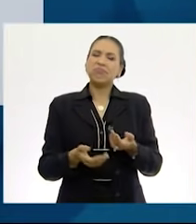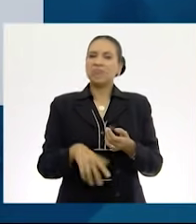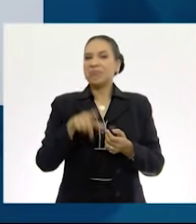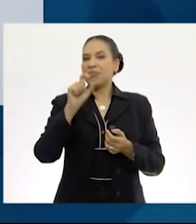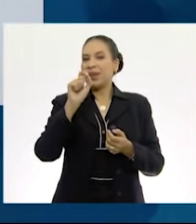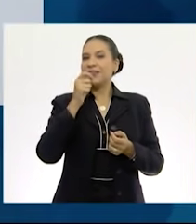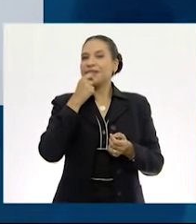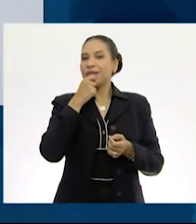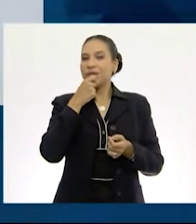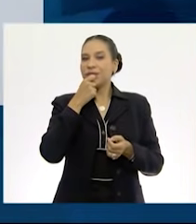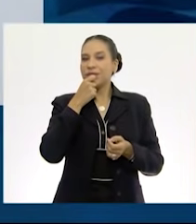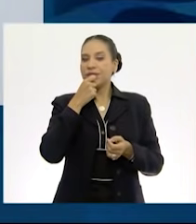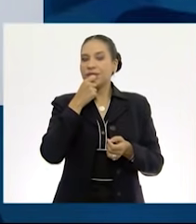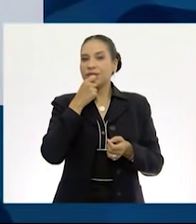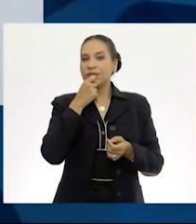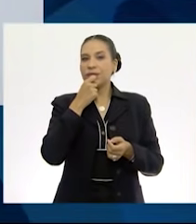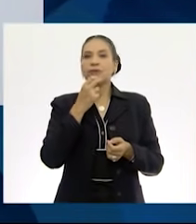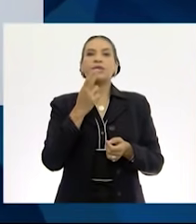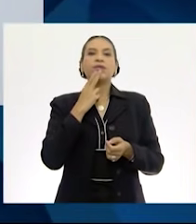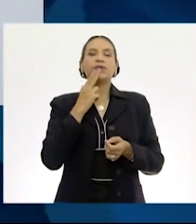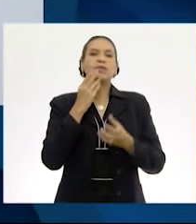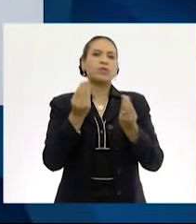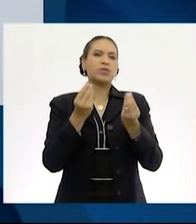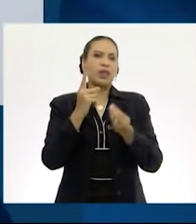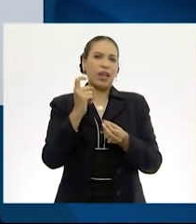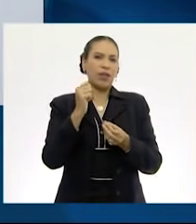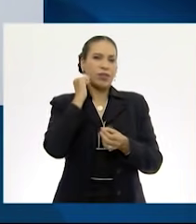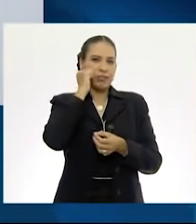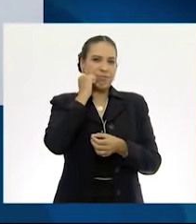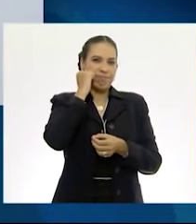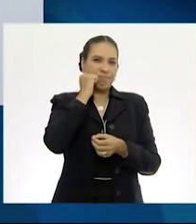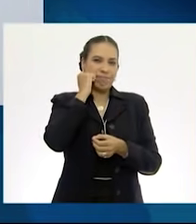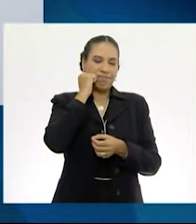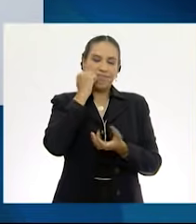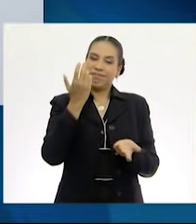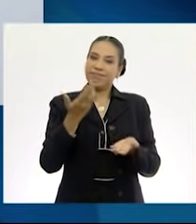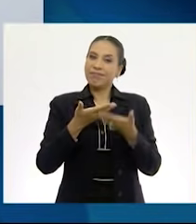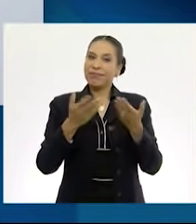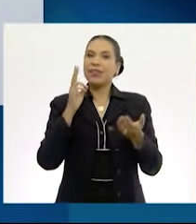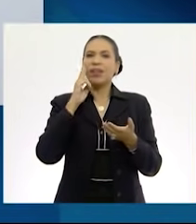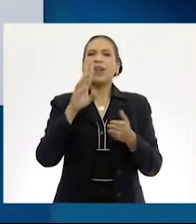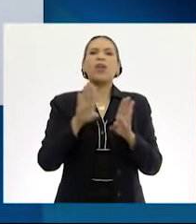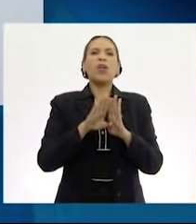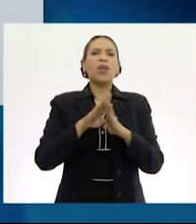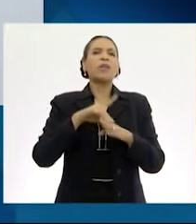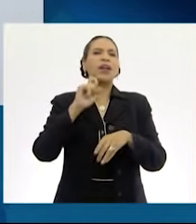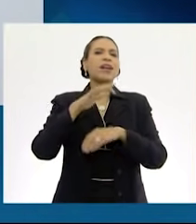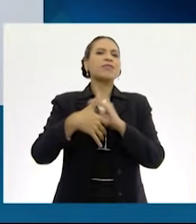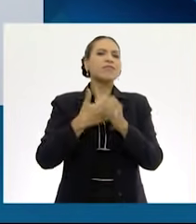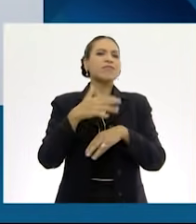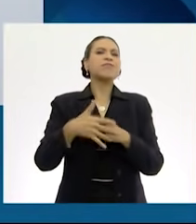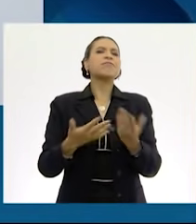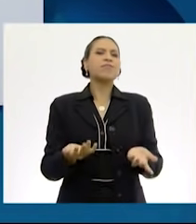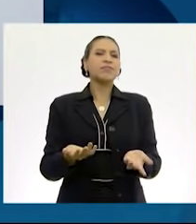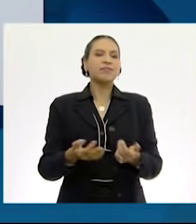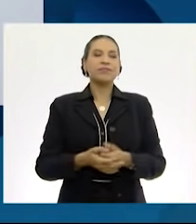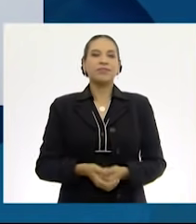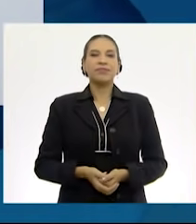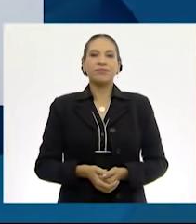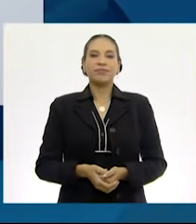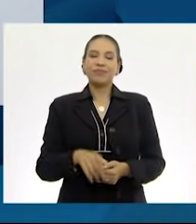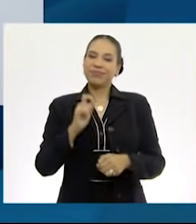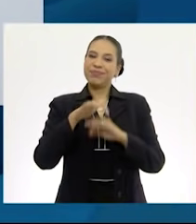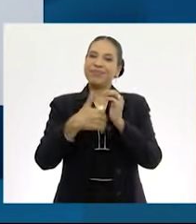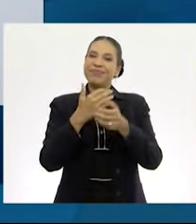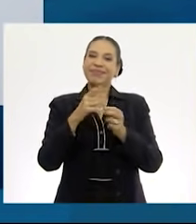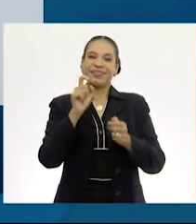durante 20 segundos, usando mucha agua y jabón. Vamos a ver cómo hay que lavarnos las manos. Me